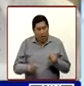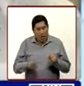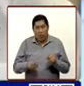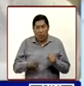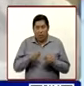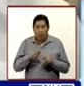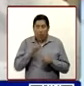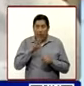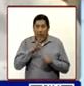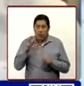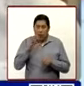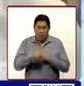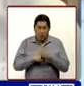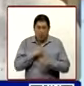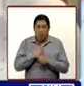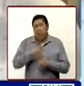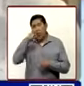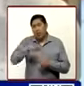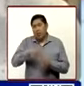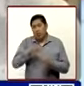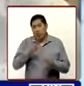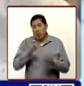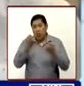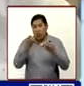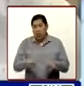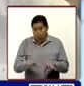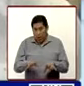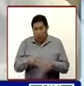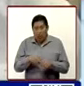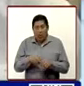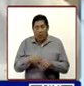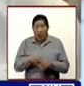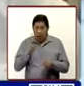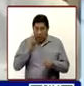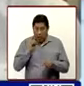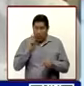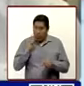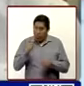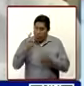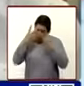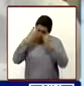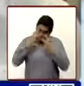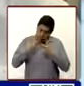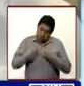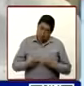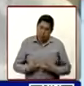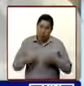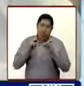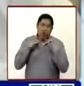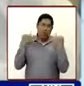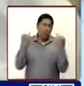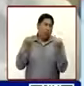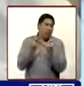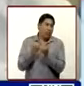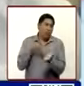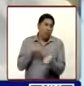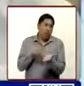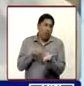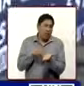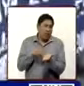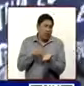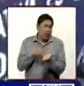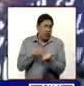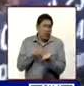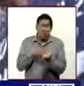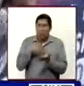una jubilación a los 65 años y que si no te quieres jubilar tienes que hacerte unos estudios en una institución médica a la